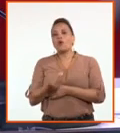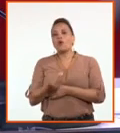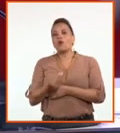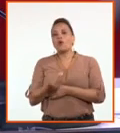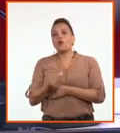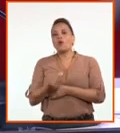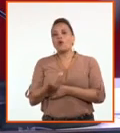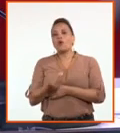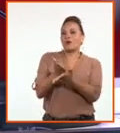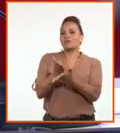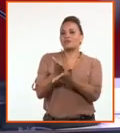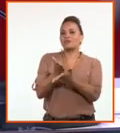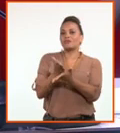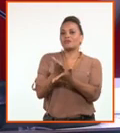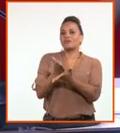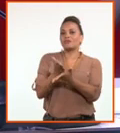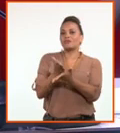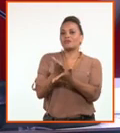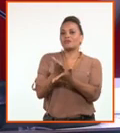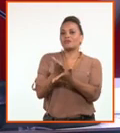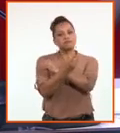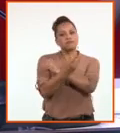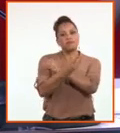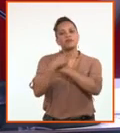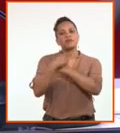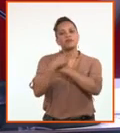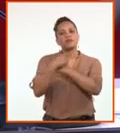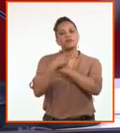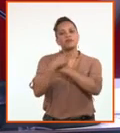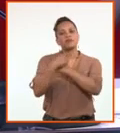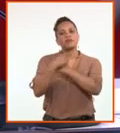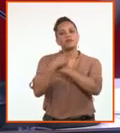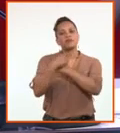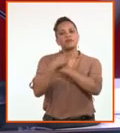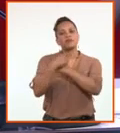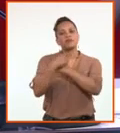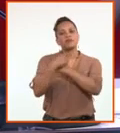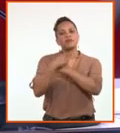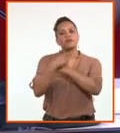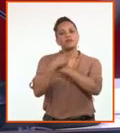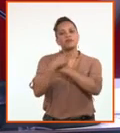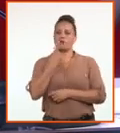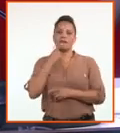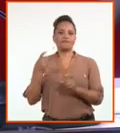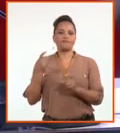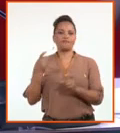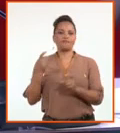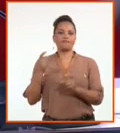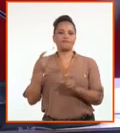una educación que nos colocara precisamente en condiciones de luchar por nuestras conquistas. Y